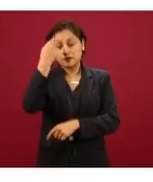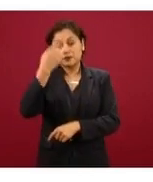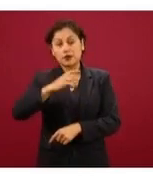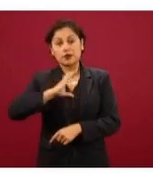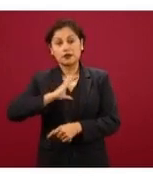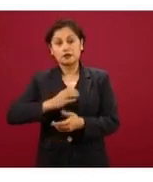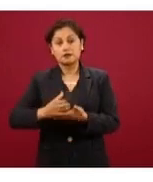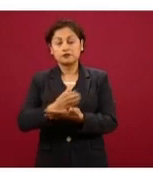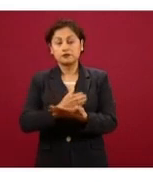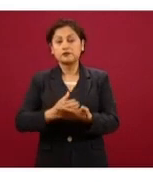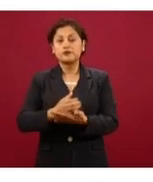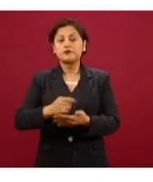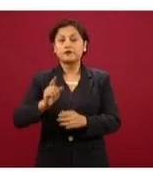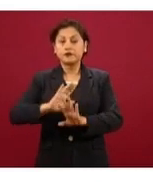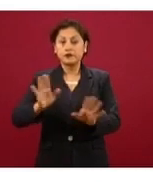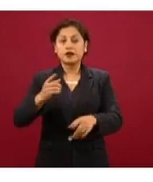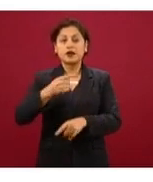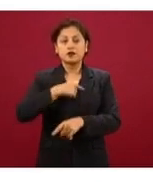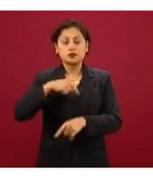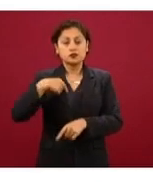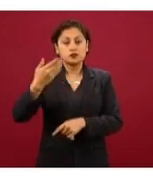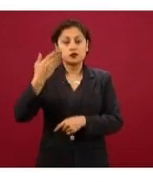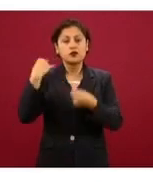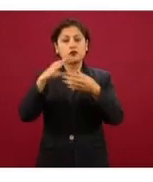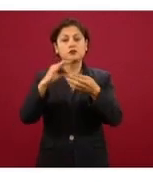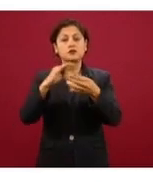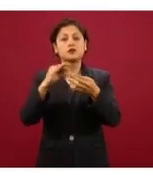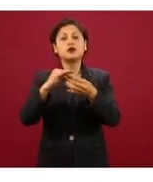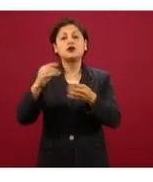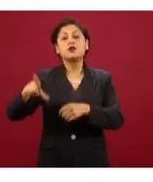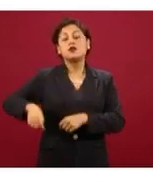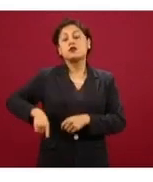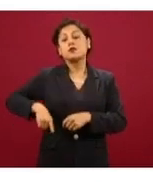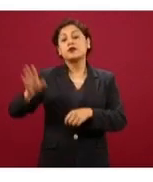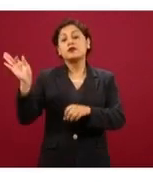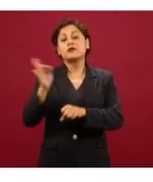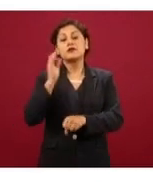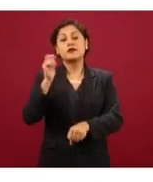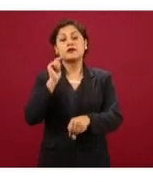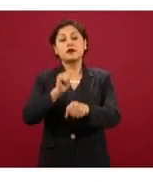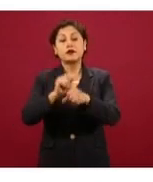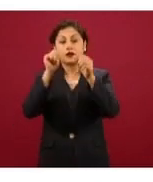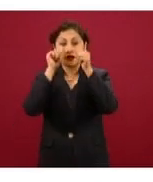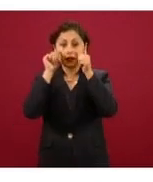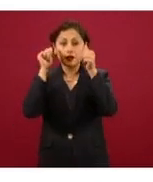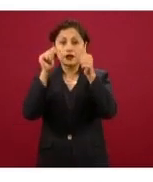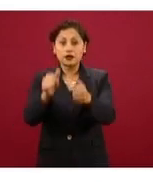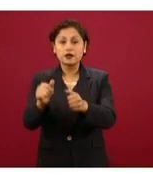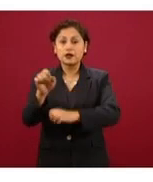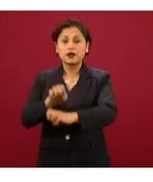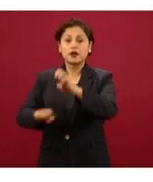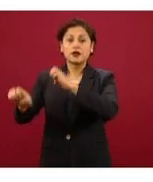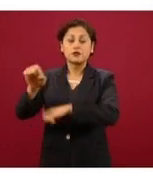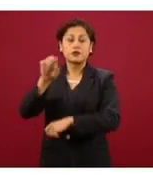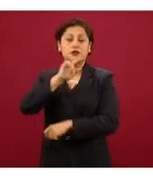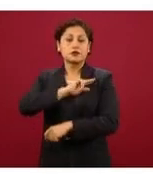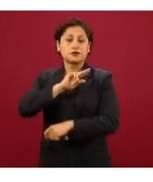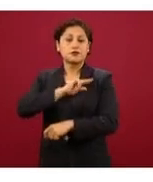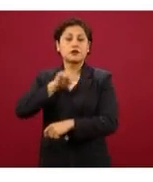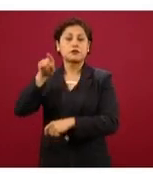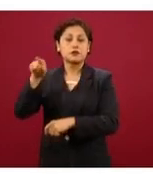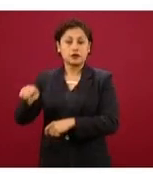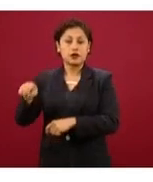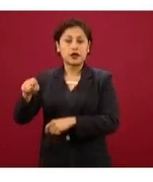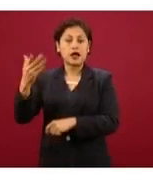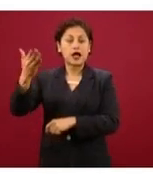ya hemos explicado varias veces, en donde el gobierno federal entró a cubrir la insuficiencia de un proveedor privado que es